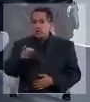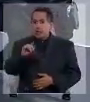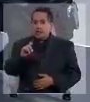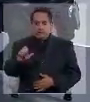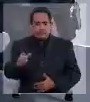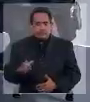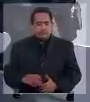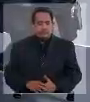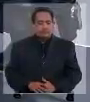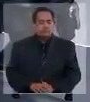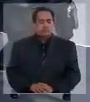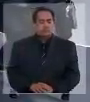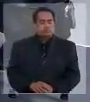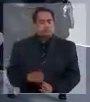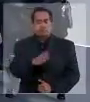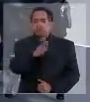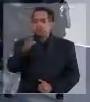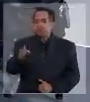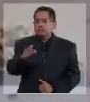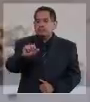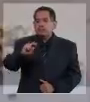quiere usar tu nombre. Candidato Anaya, por favor.